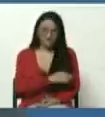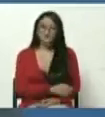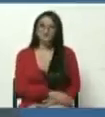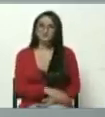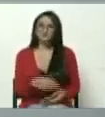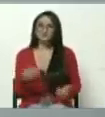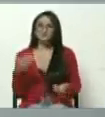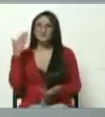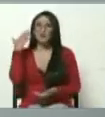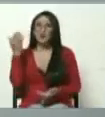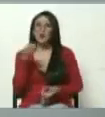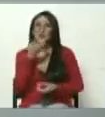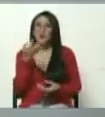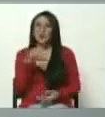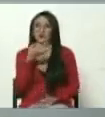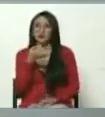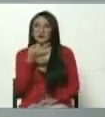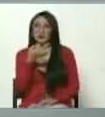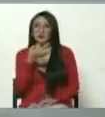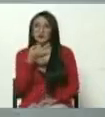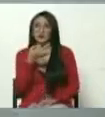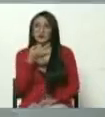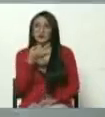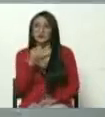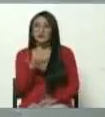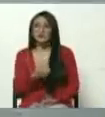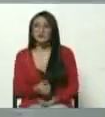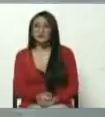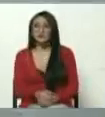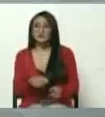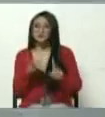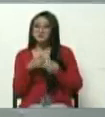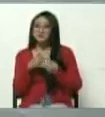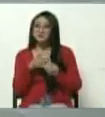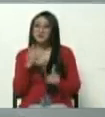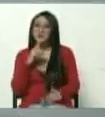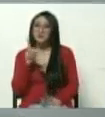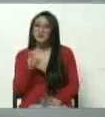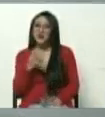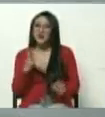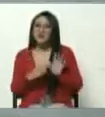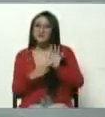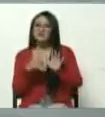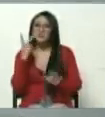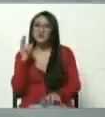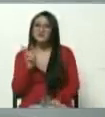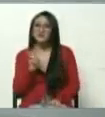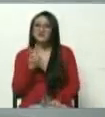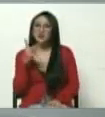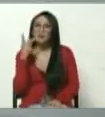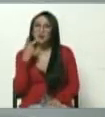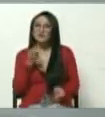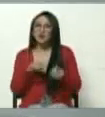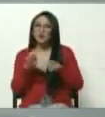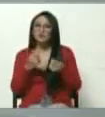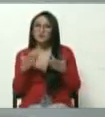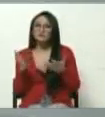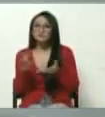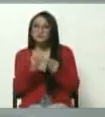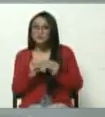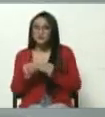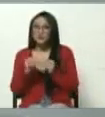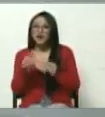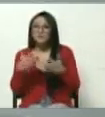Hola, buenas tardes. Quería en principio preguntar qué representa para Venezuela en lo político y económico la recuperación